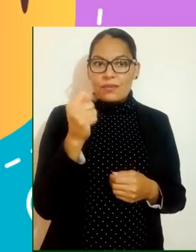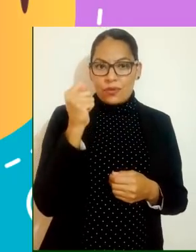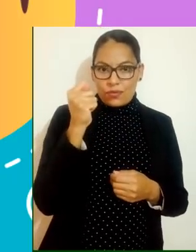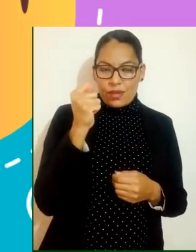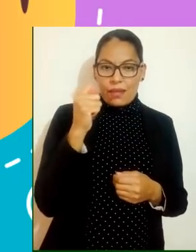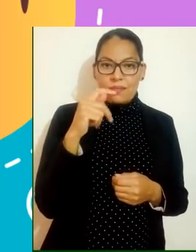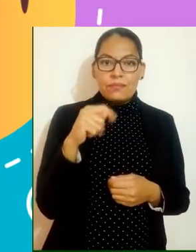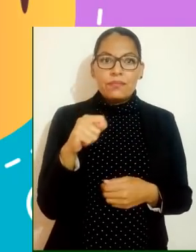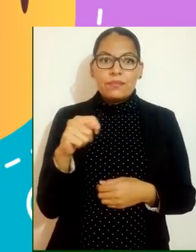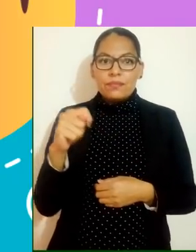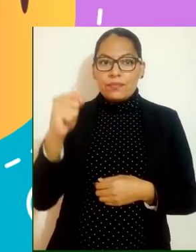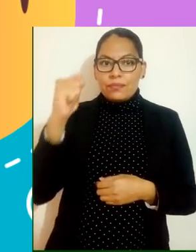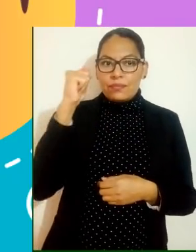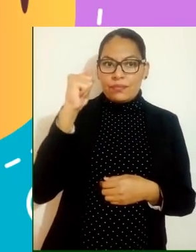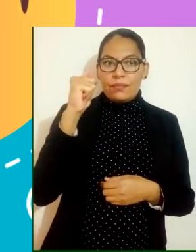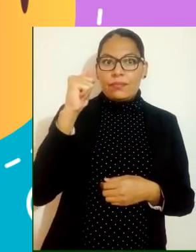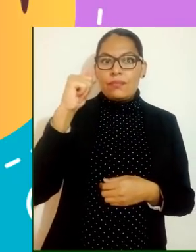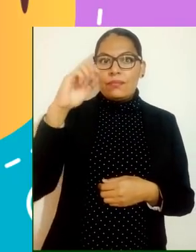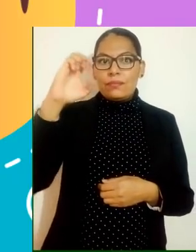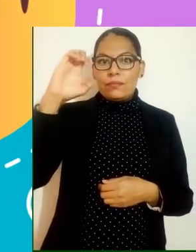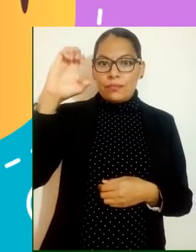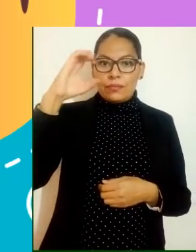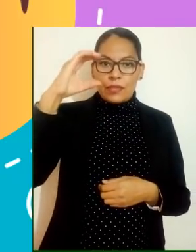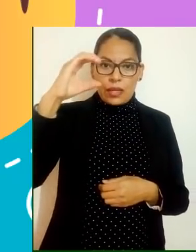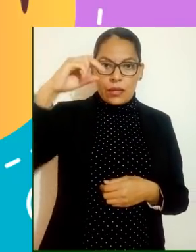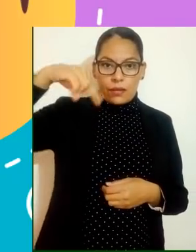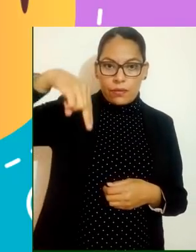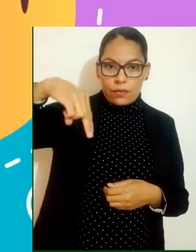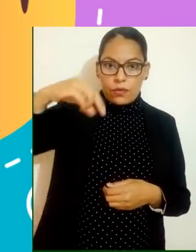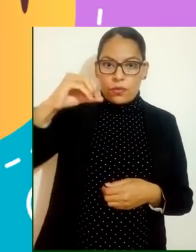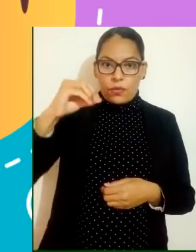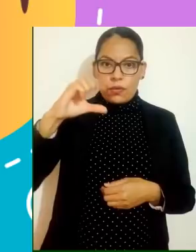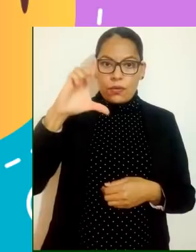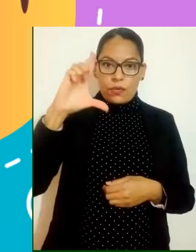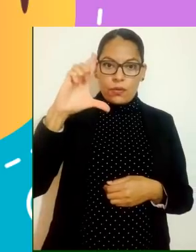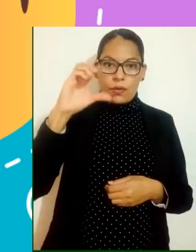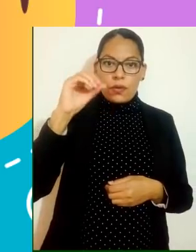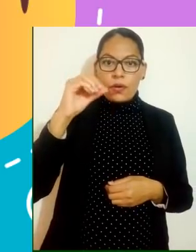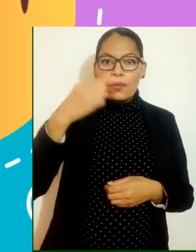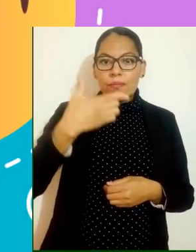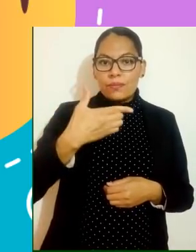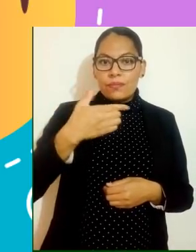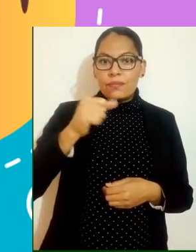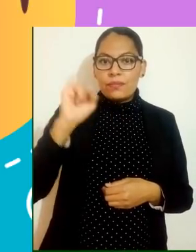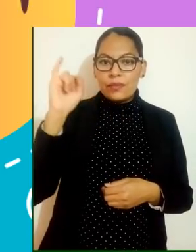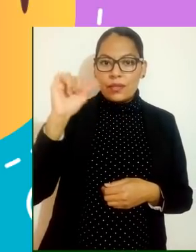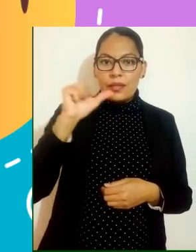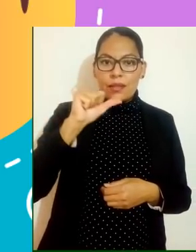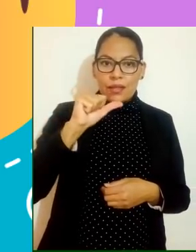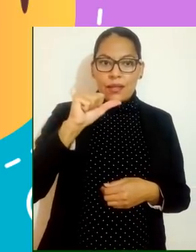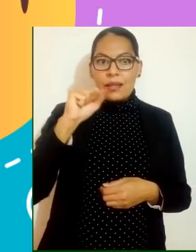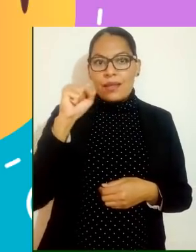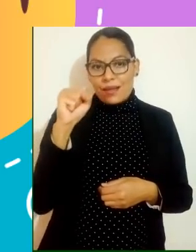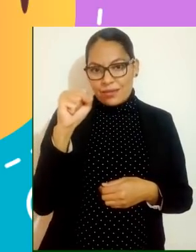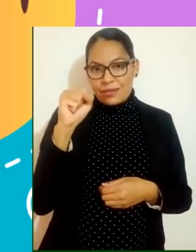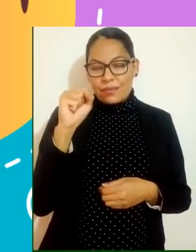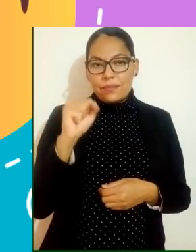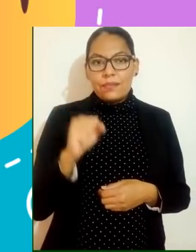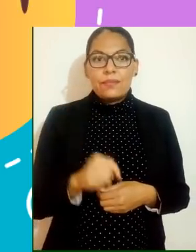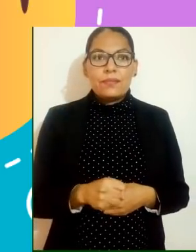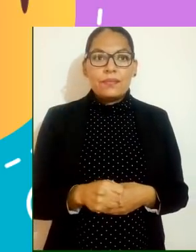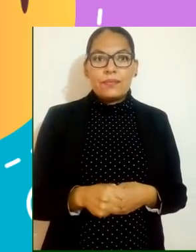y Comunicación. O sea, que son todo lo que usamos para comunicarnos e